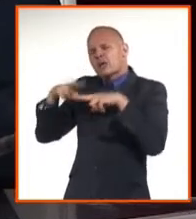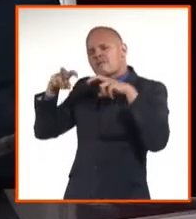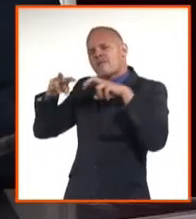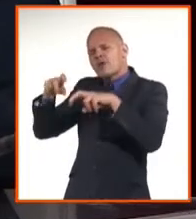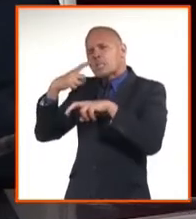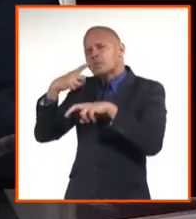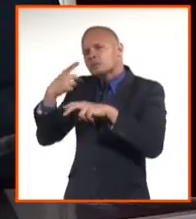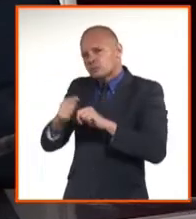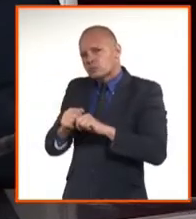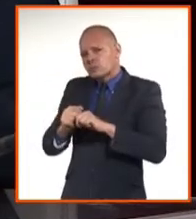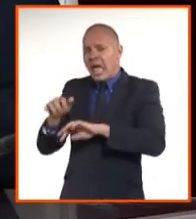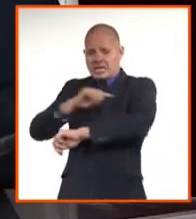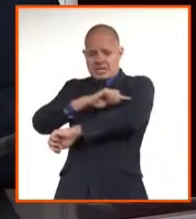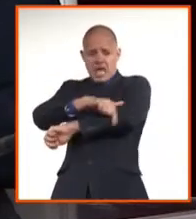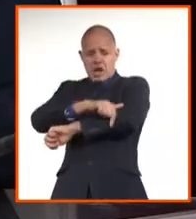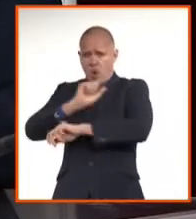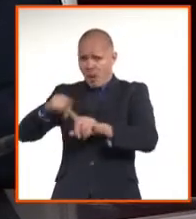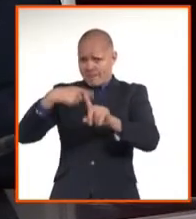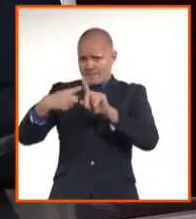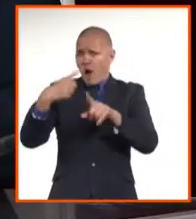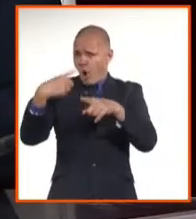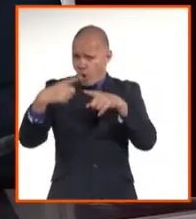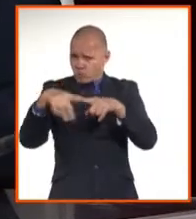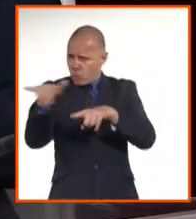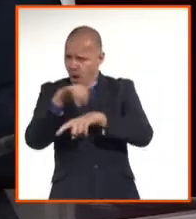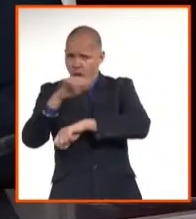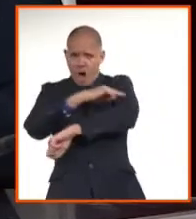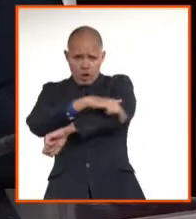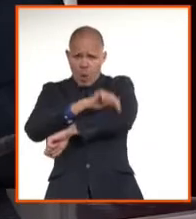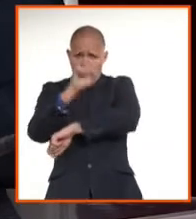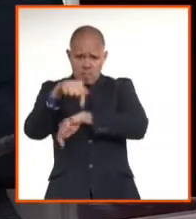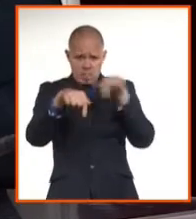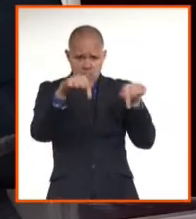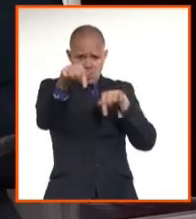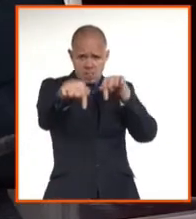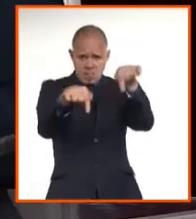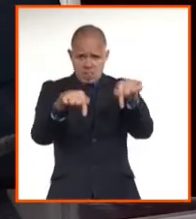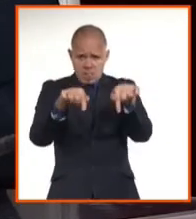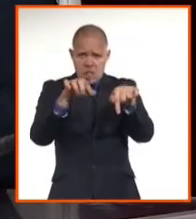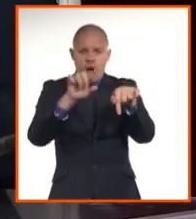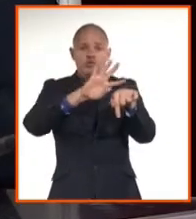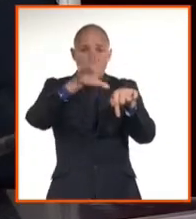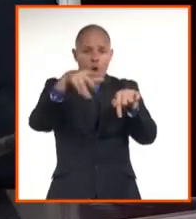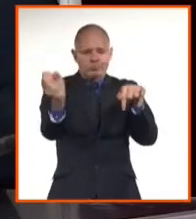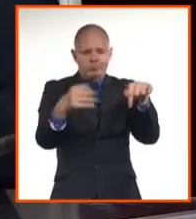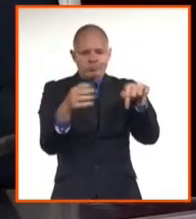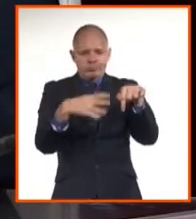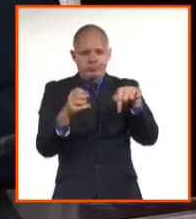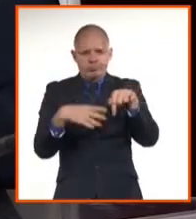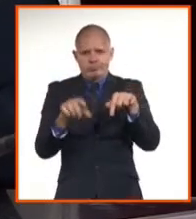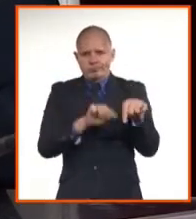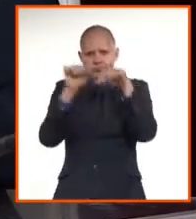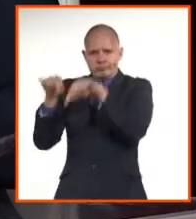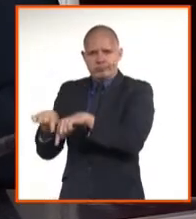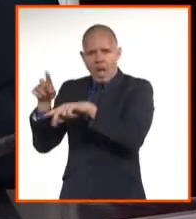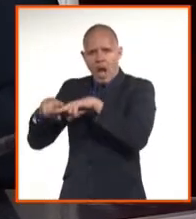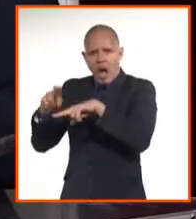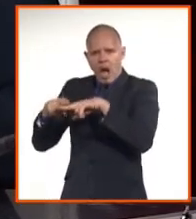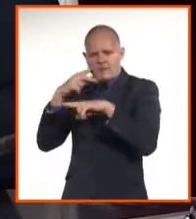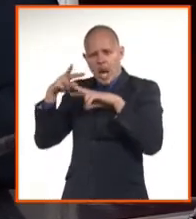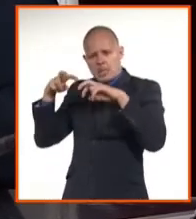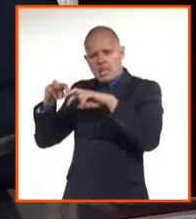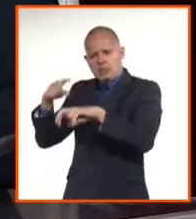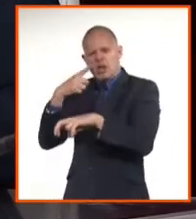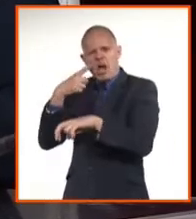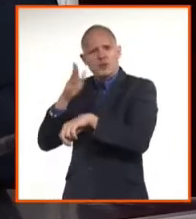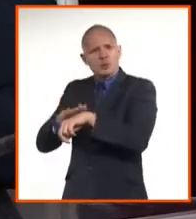está revisando otras codos que también tiene esa línea de recirculación como parte de la investigación y hasta encontrar entonces la causa